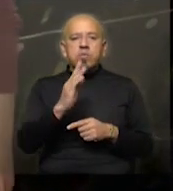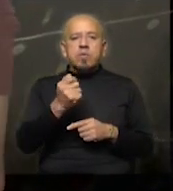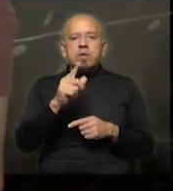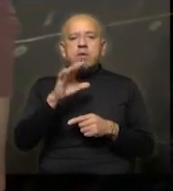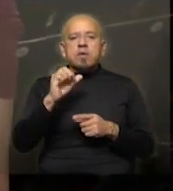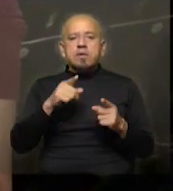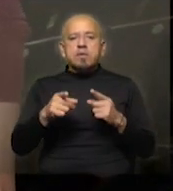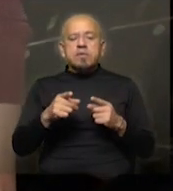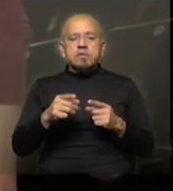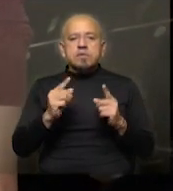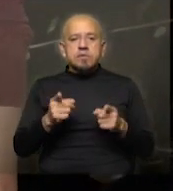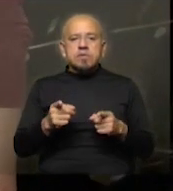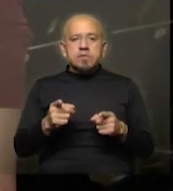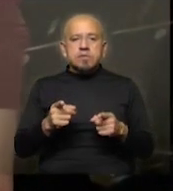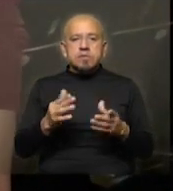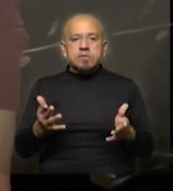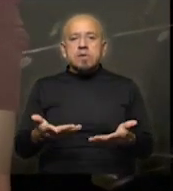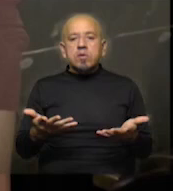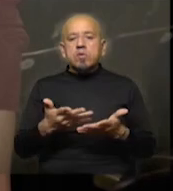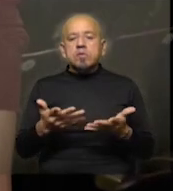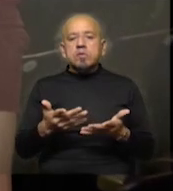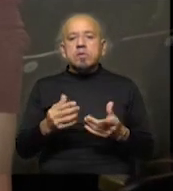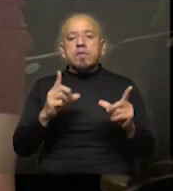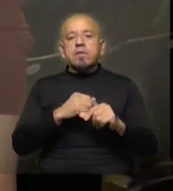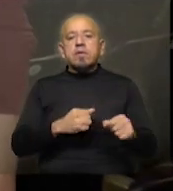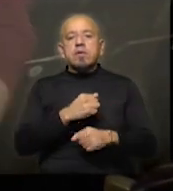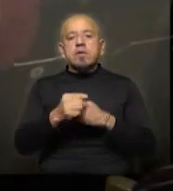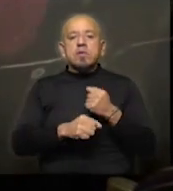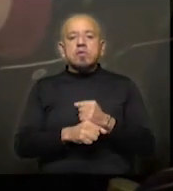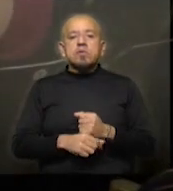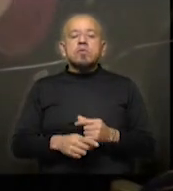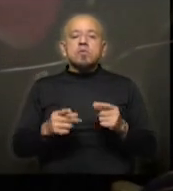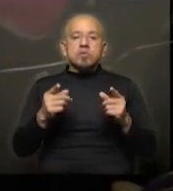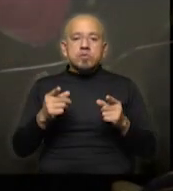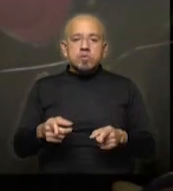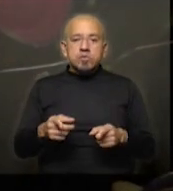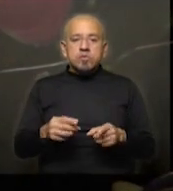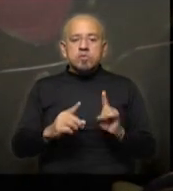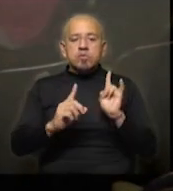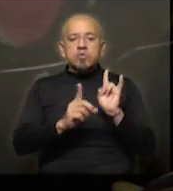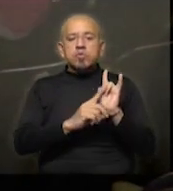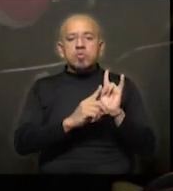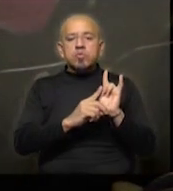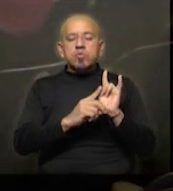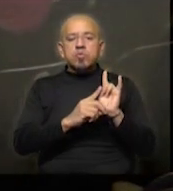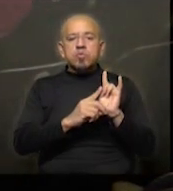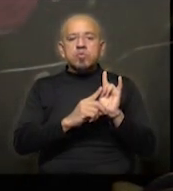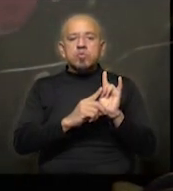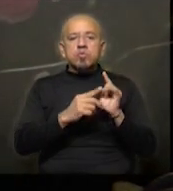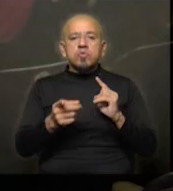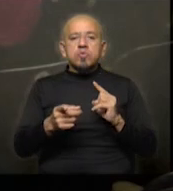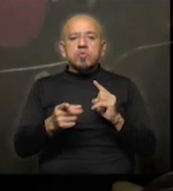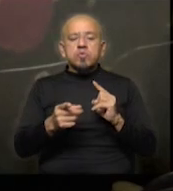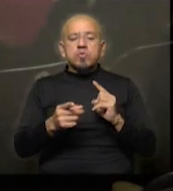disco de cuna que estamos a punto de sacar ahora fin de año Así que vamos pueden encontrar en nuestro canal de YouTube en pinau eh